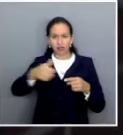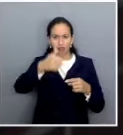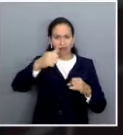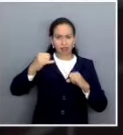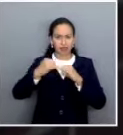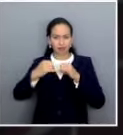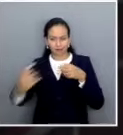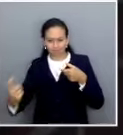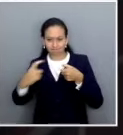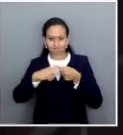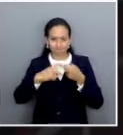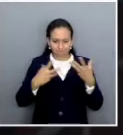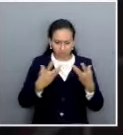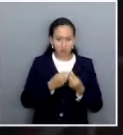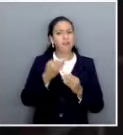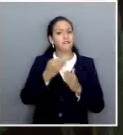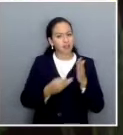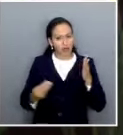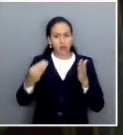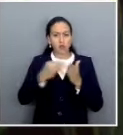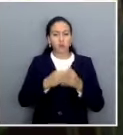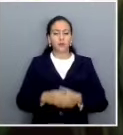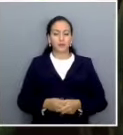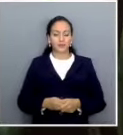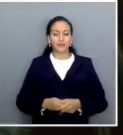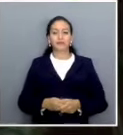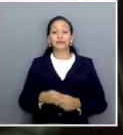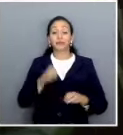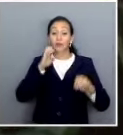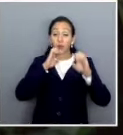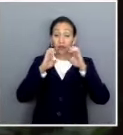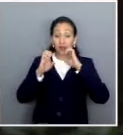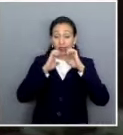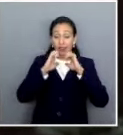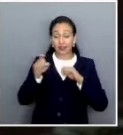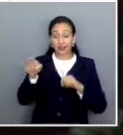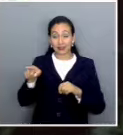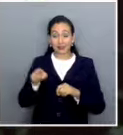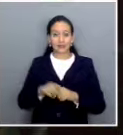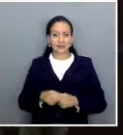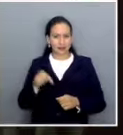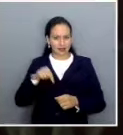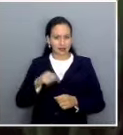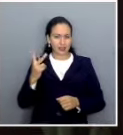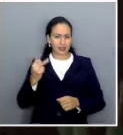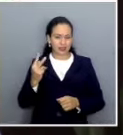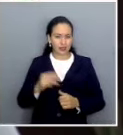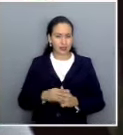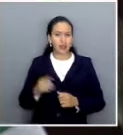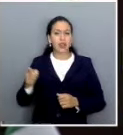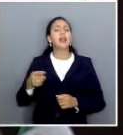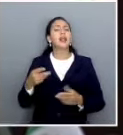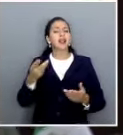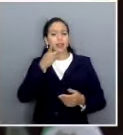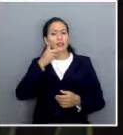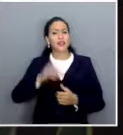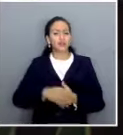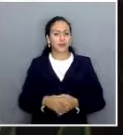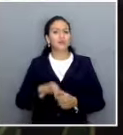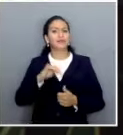En entrevista exclusiva para Justicia TV, el magistrado detalló propuestas centradas en la materia laboral para hacer efectivo el acceso a